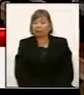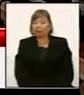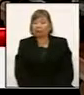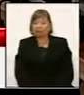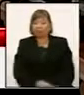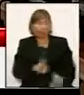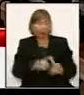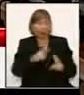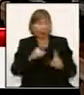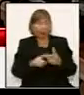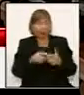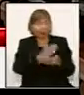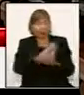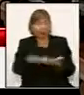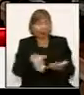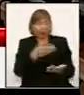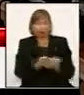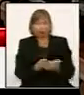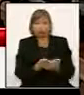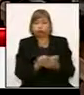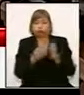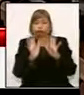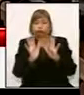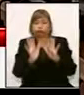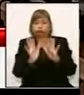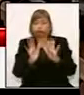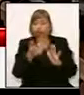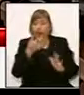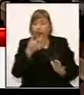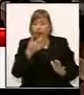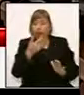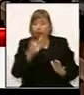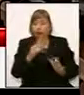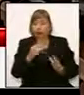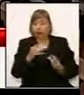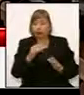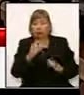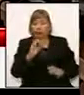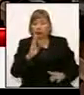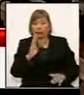Entonces, en su totalidad, en estas 10 hectáreas, lo que tenemos son, está la urbanización